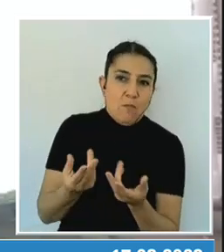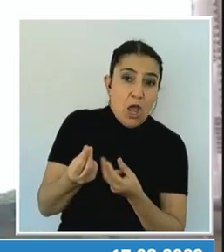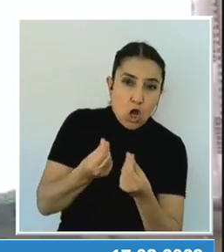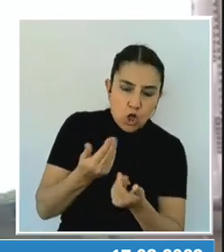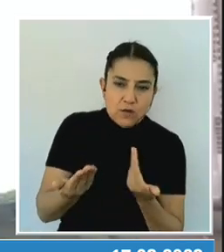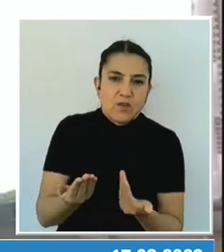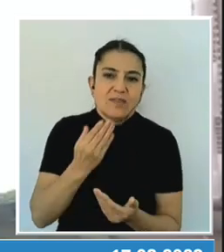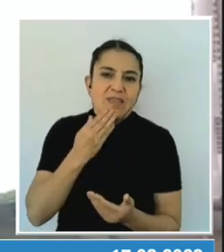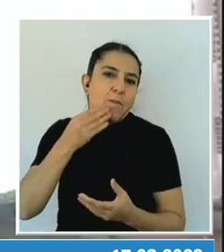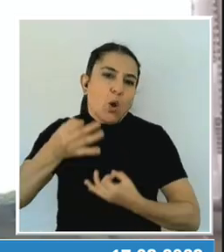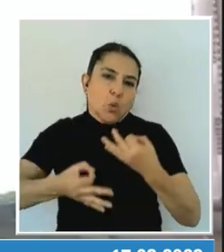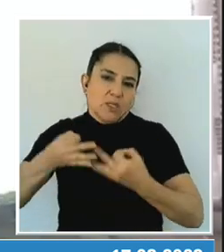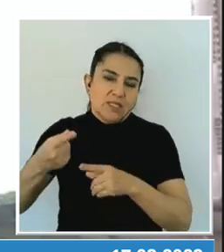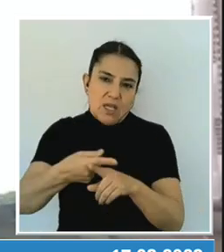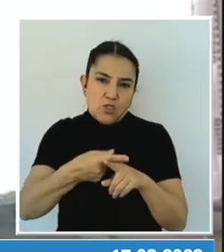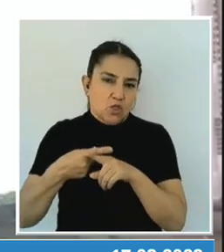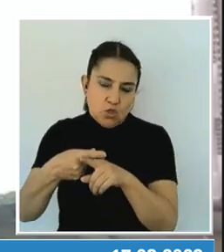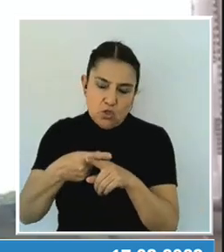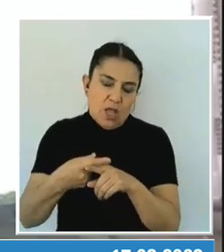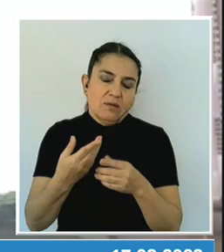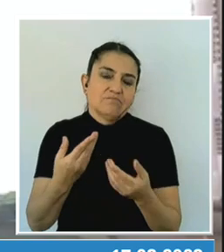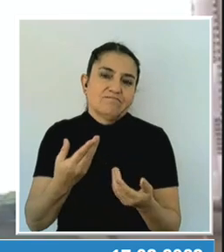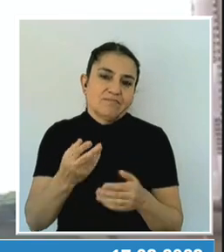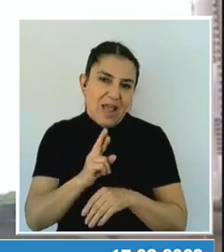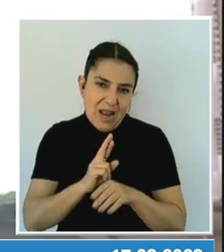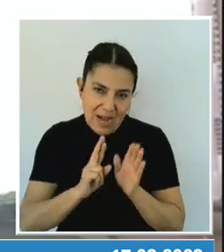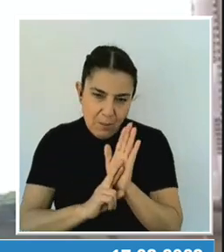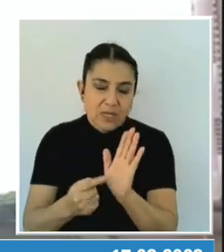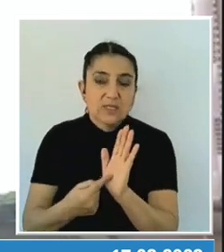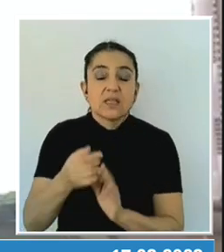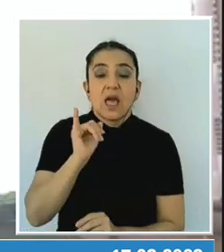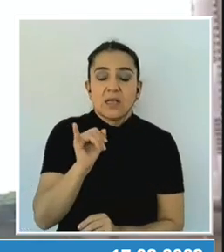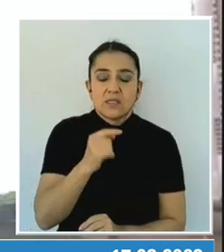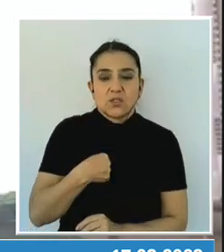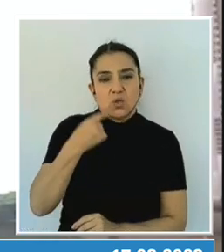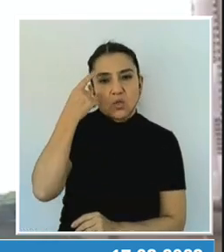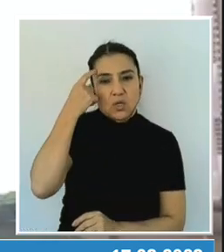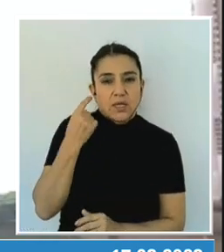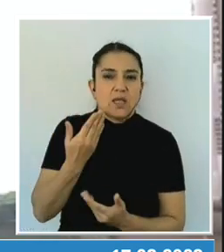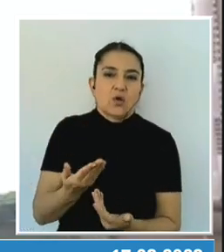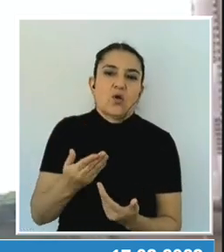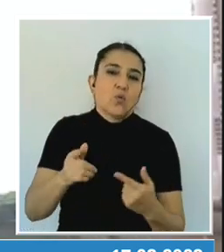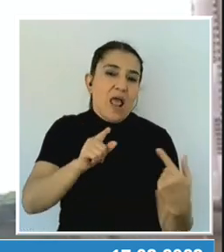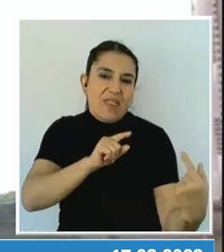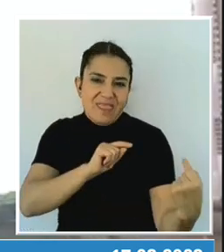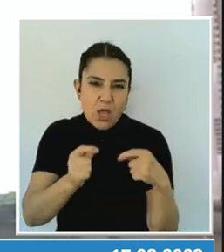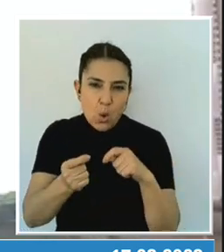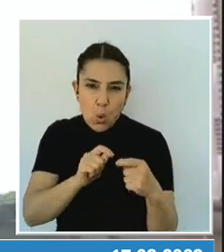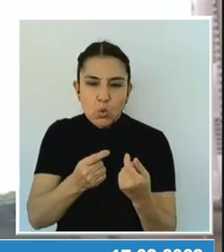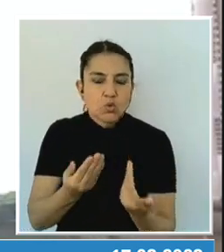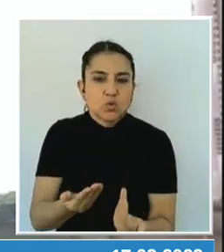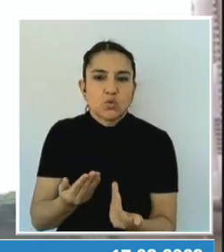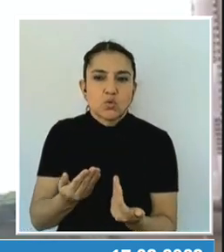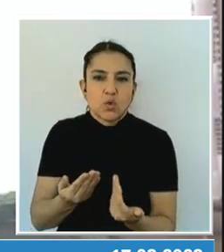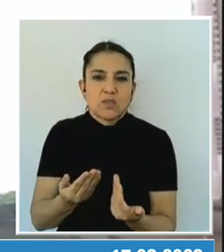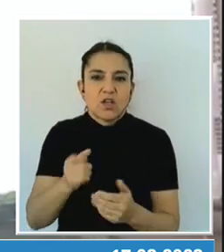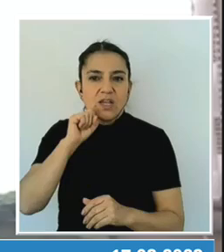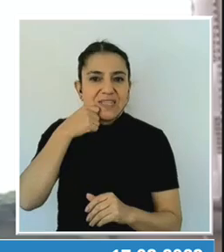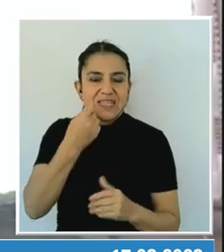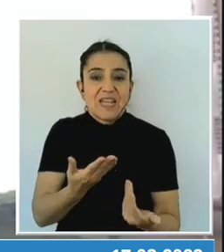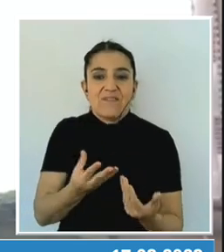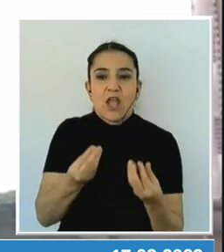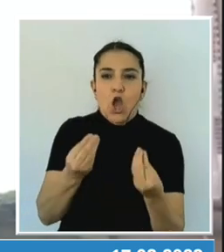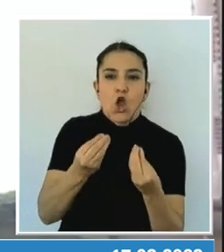social que eso representa. Así que, por supuesto que a mí me parece esa una discusión que es parte del ayornamiento al que se